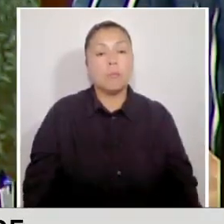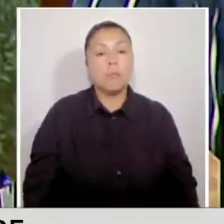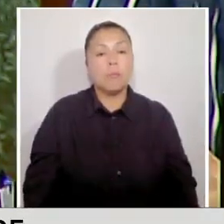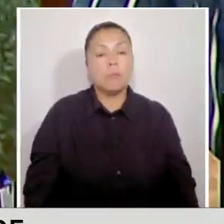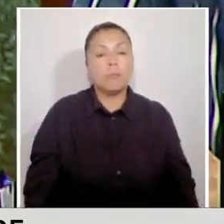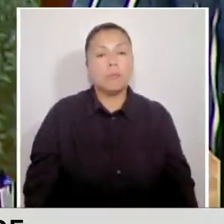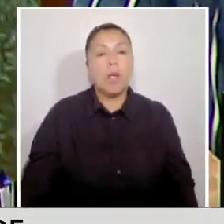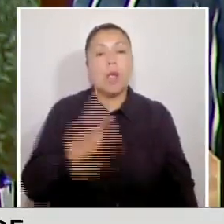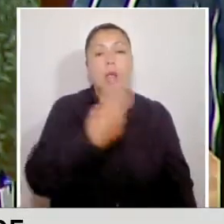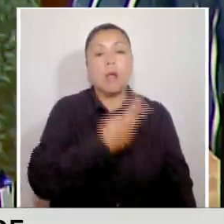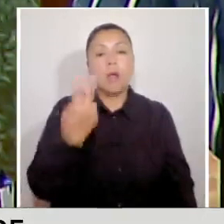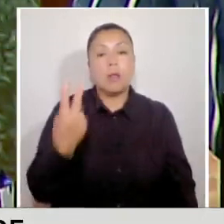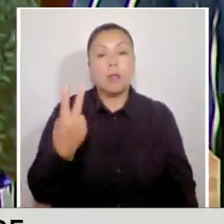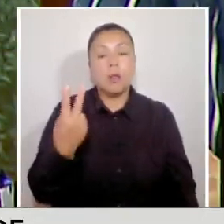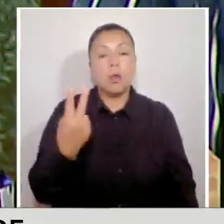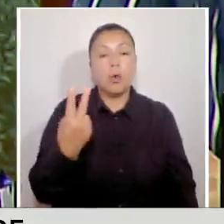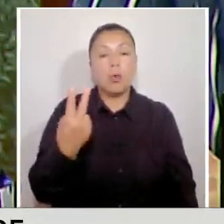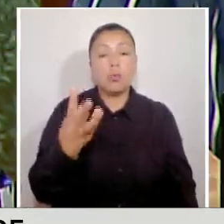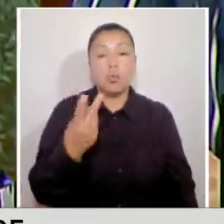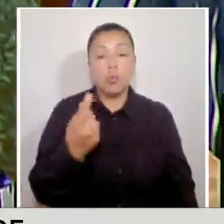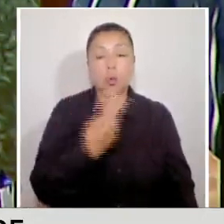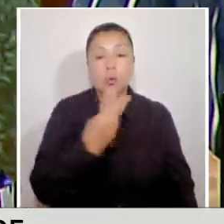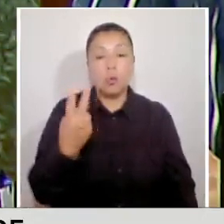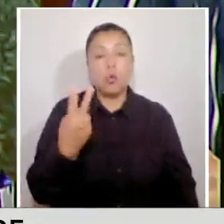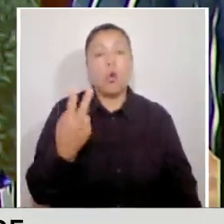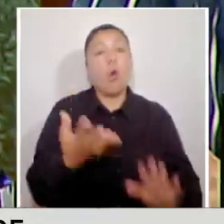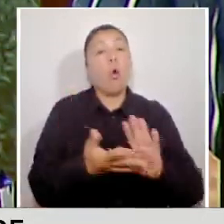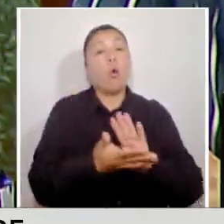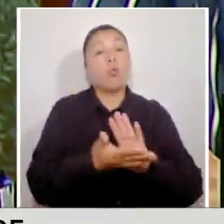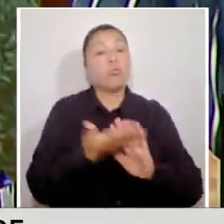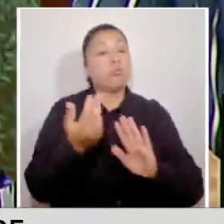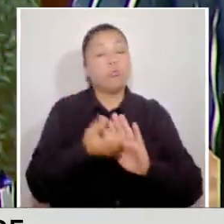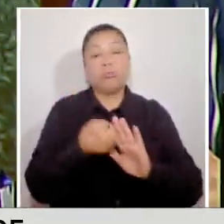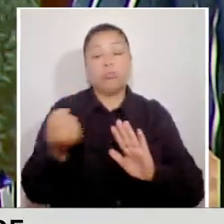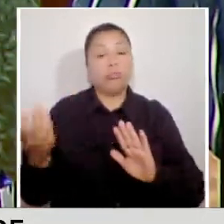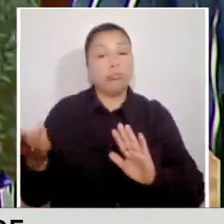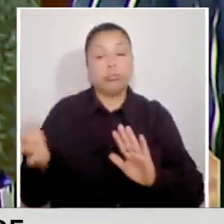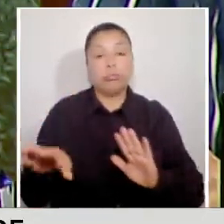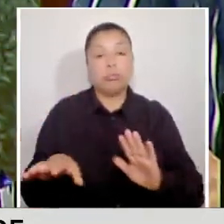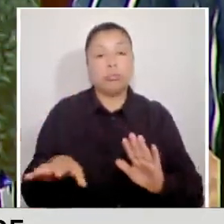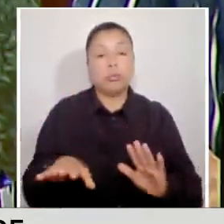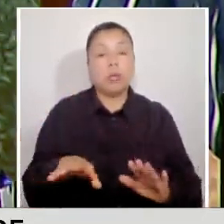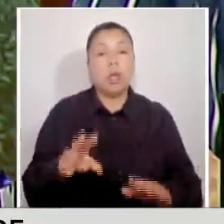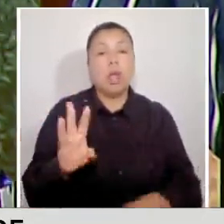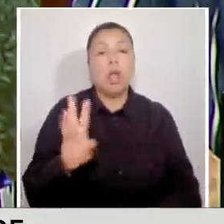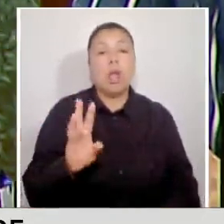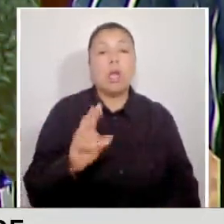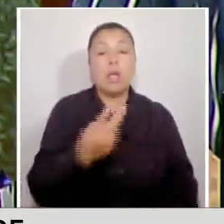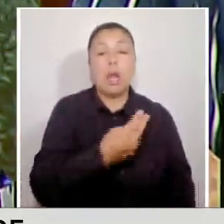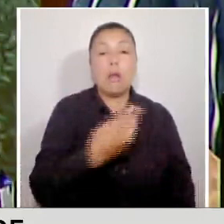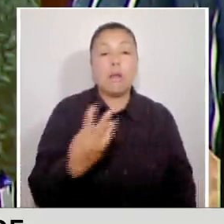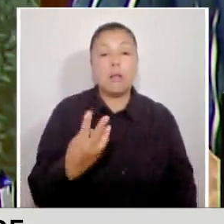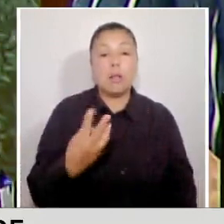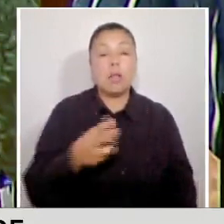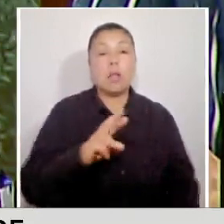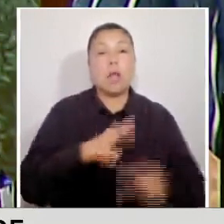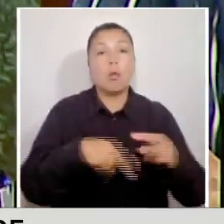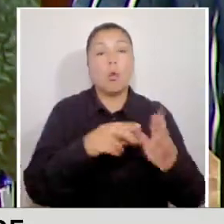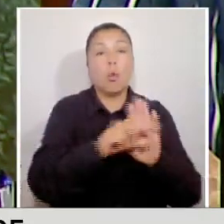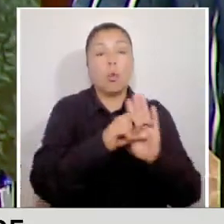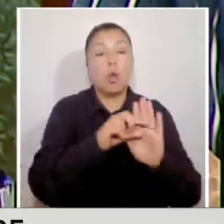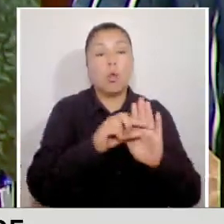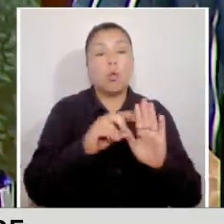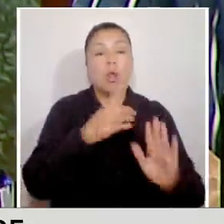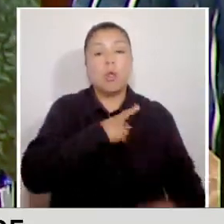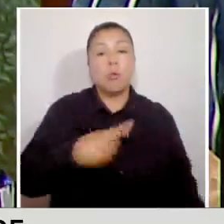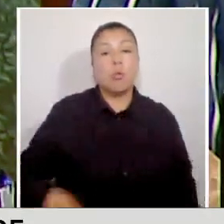la la número 22 fue retirada y en la 23 se ha renovado una indicación del diputado Andrés